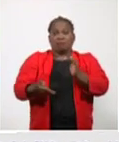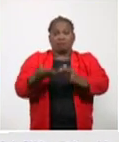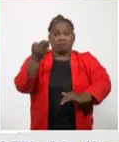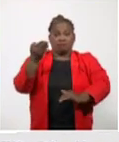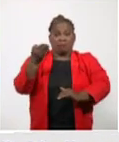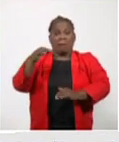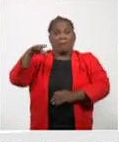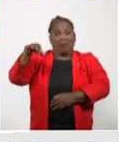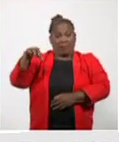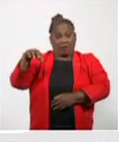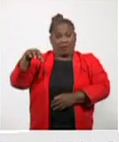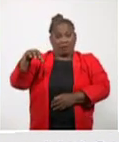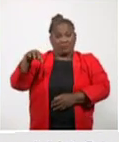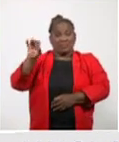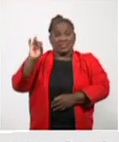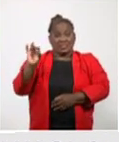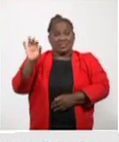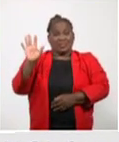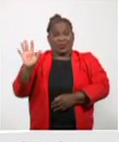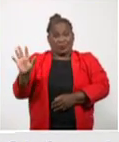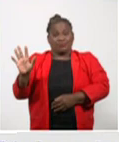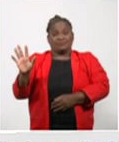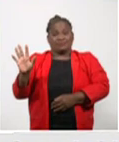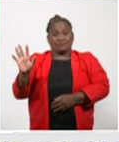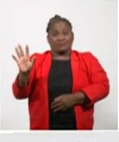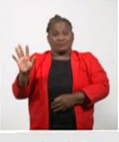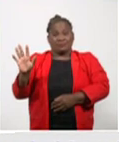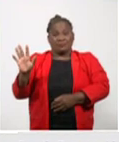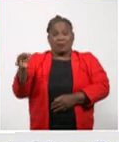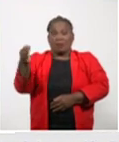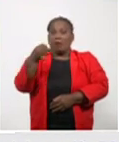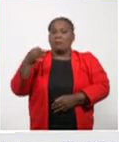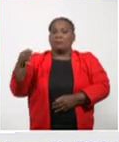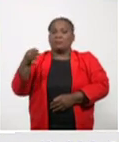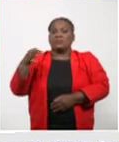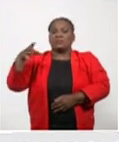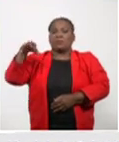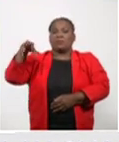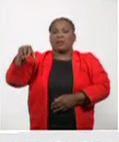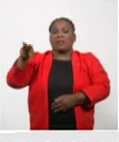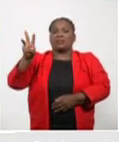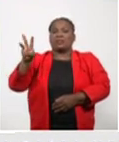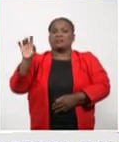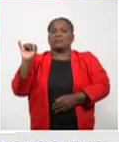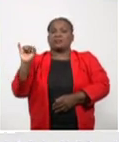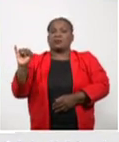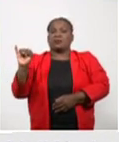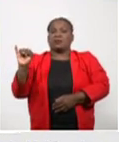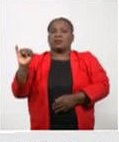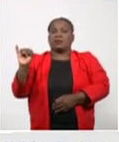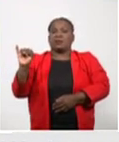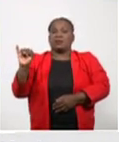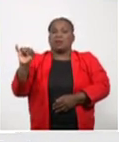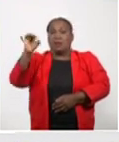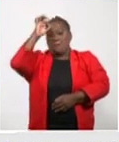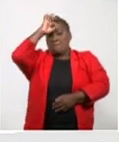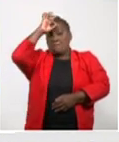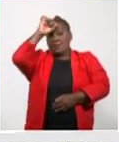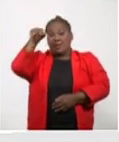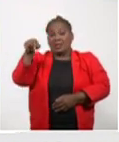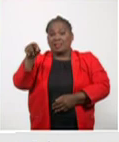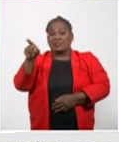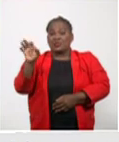con 75, del municipio Pinar 36, de Minas de Matahambre